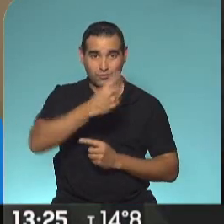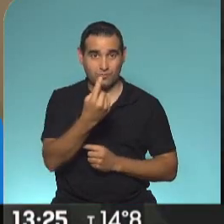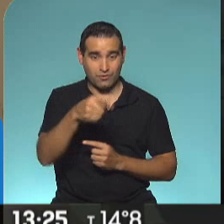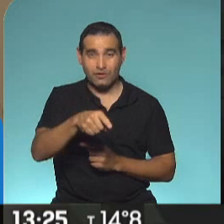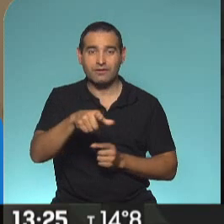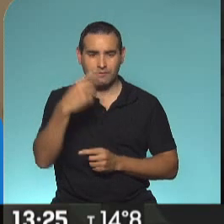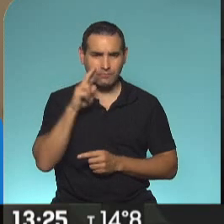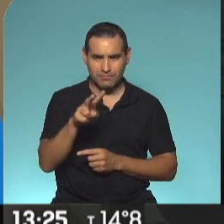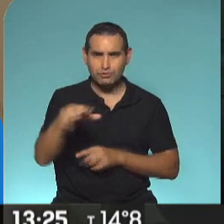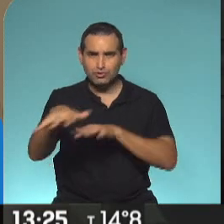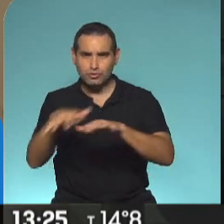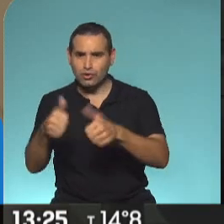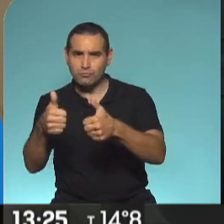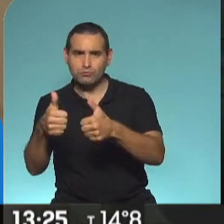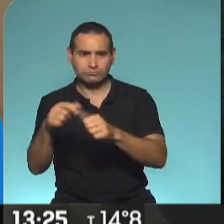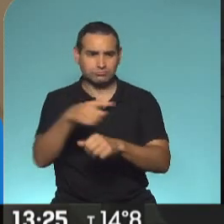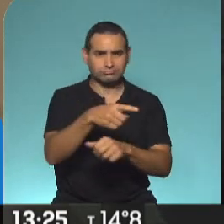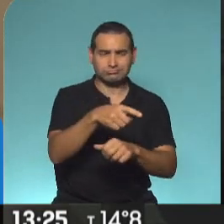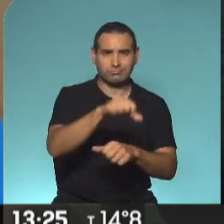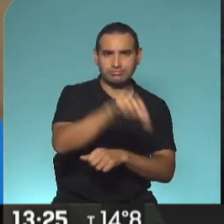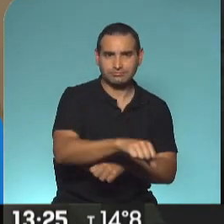Las dos Argentinas en un mismo barrio.